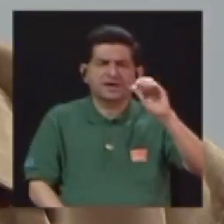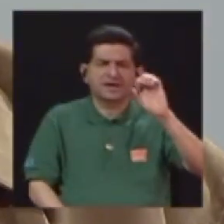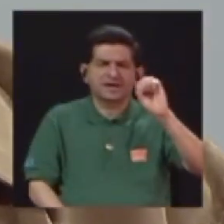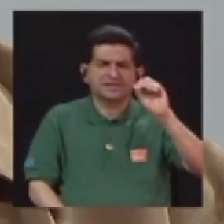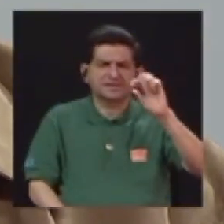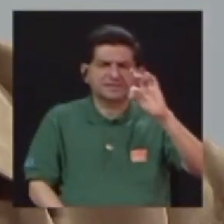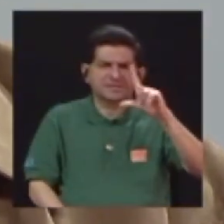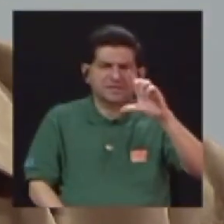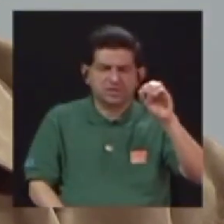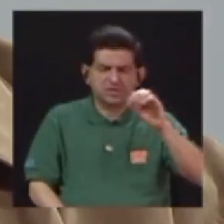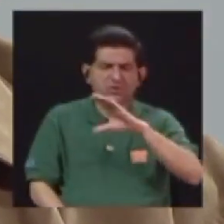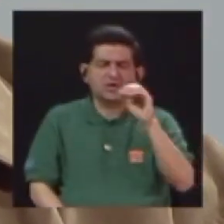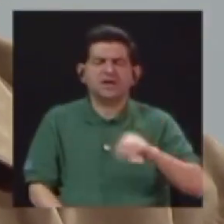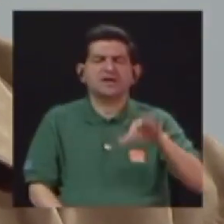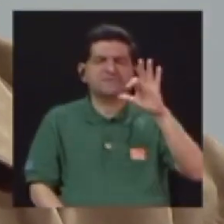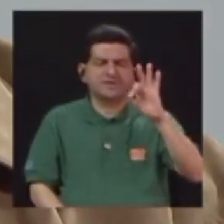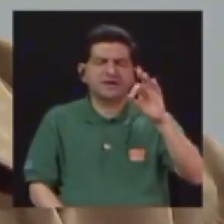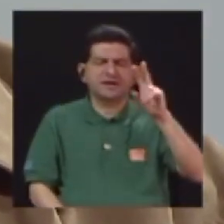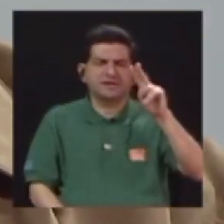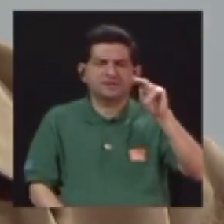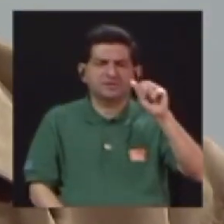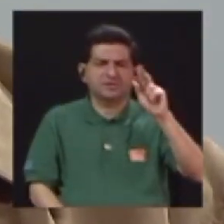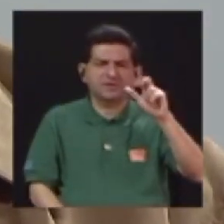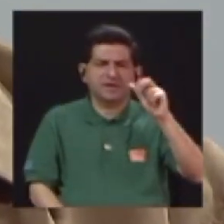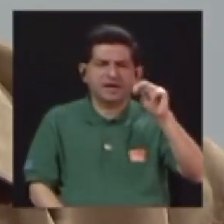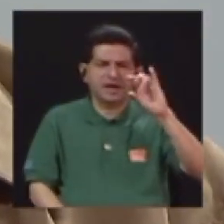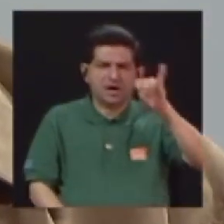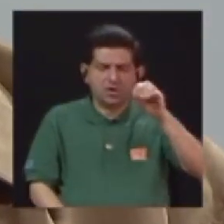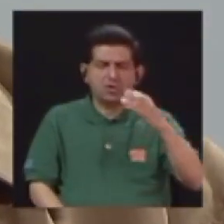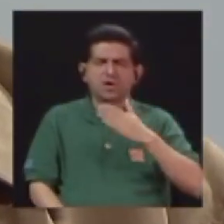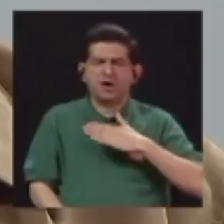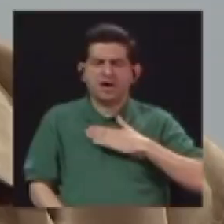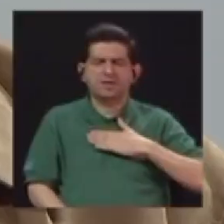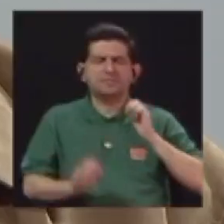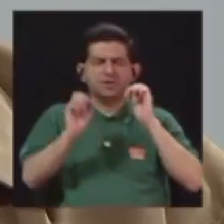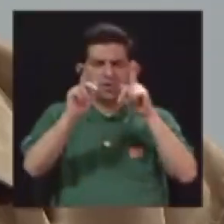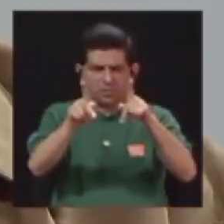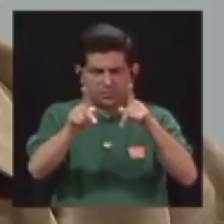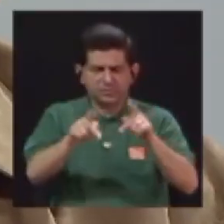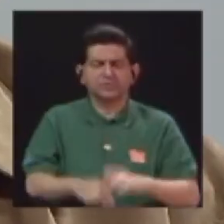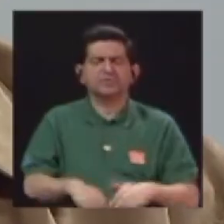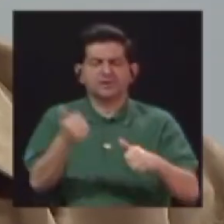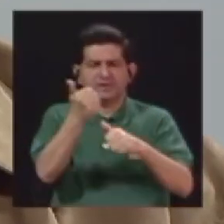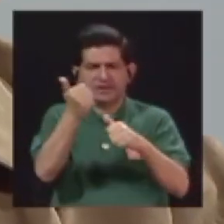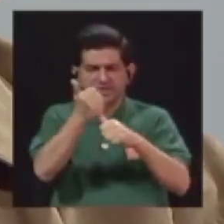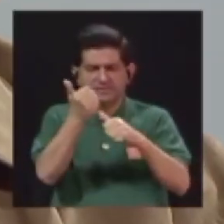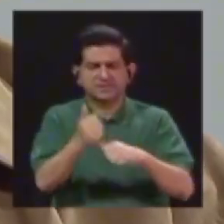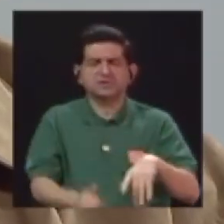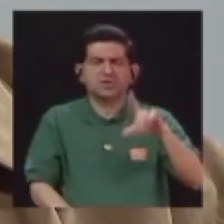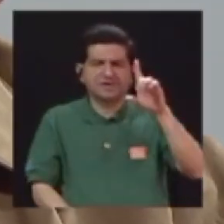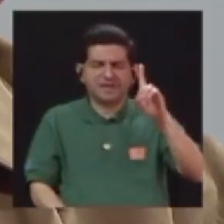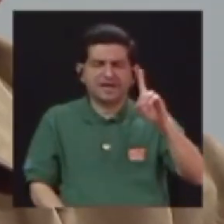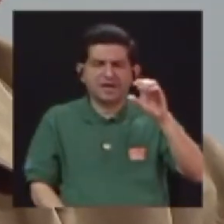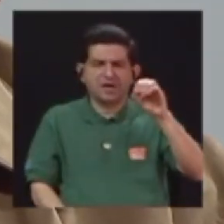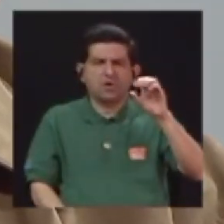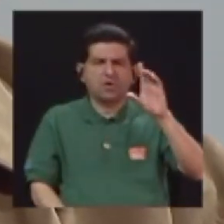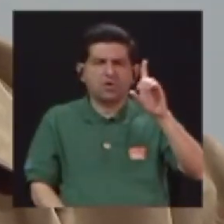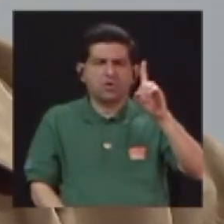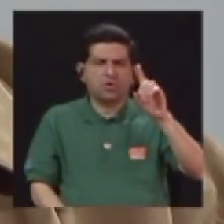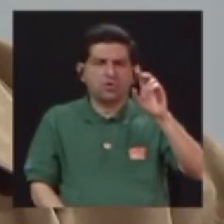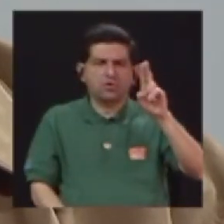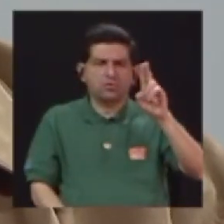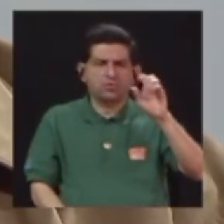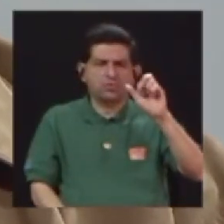Naranjo particularmente, se me ofreció un puesto de asesor de don Daniel, trabajando con él en la